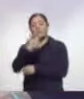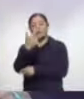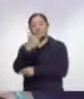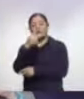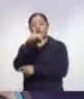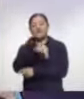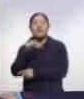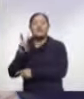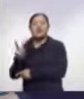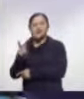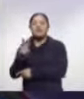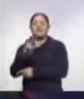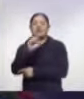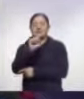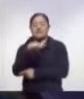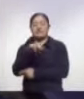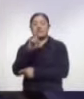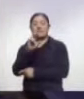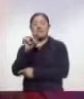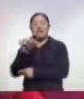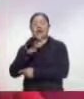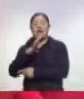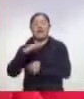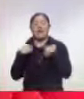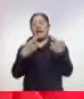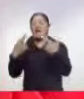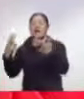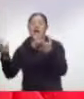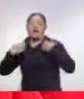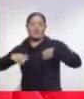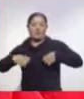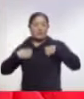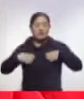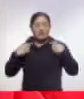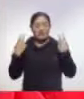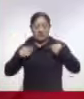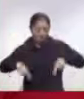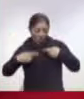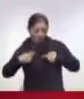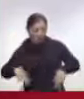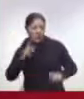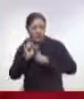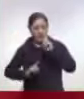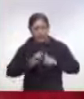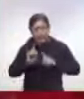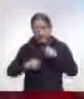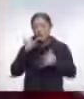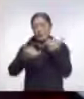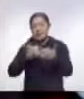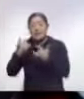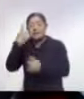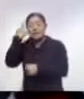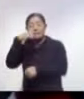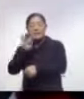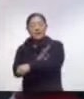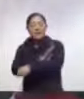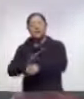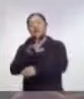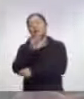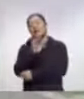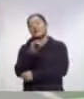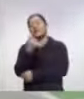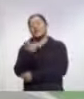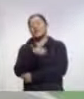Nativitas, Sandra Chávez entregó mochilas, pans y juguetes en beneficio de 41 estudiantes. Acto seguido, se